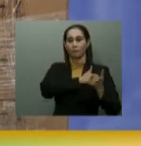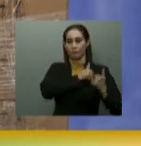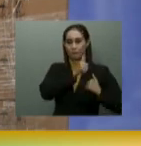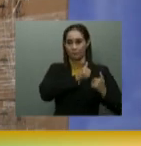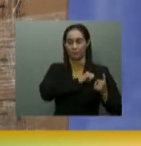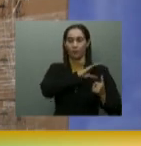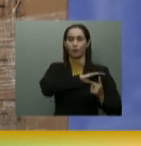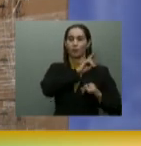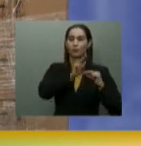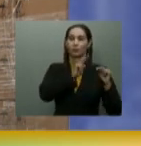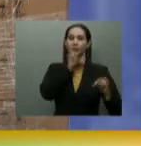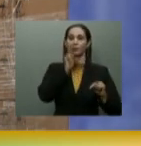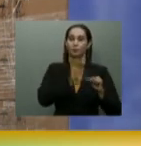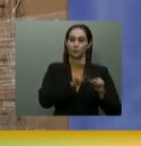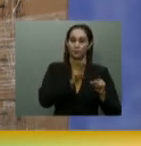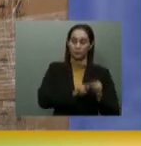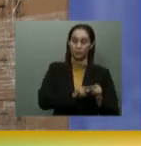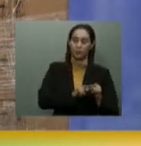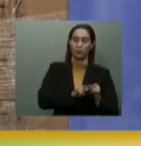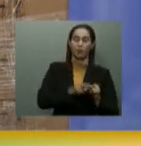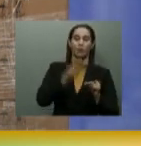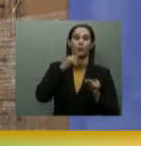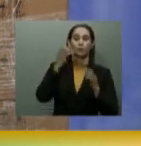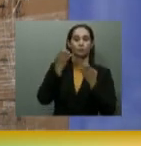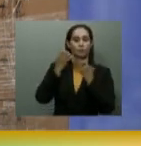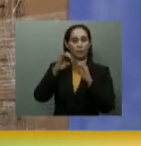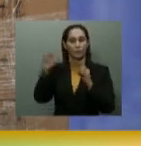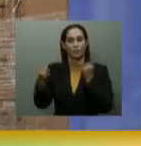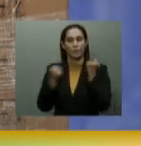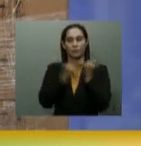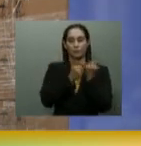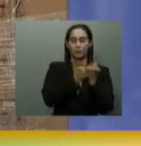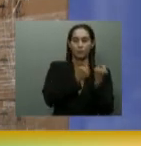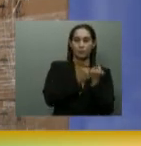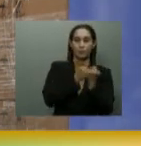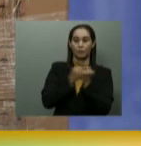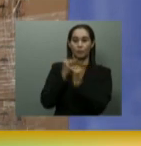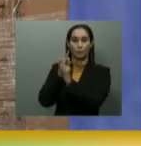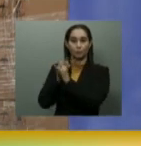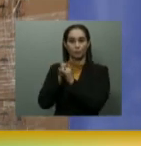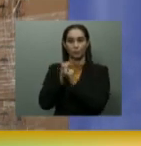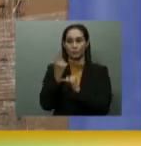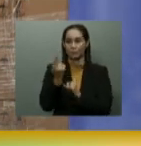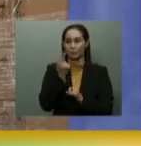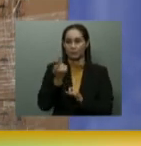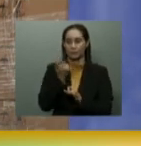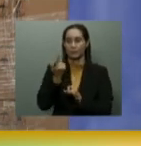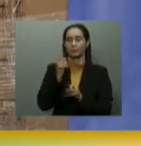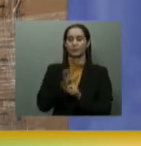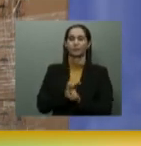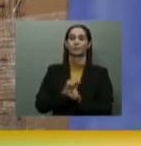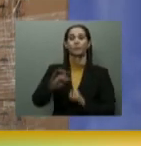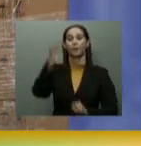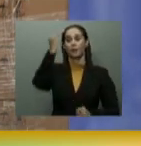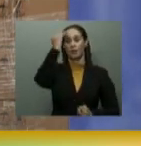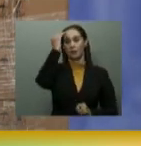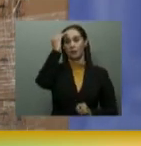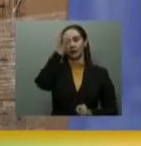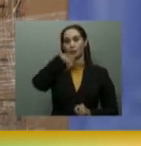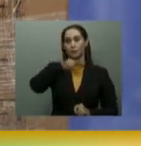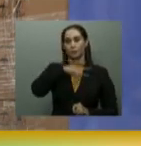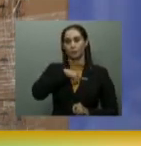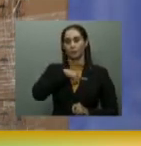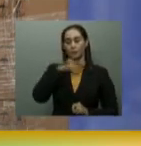que avive el paso porque la delincuencia aquí en san francisco en santo domingo en santiago a